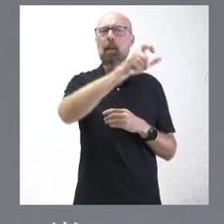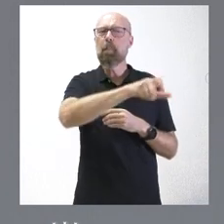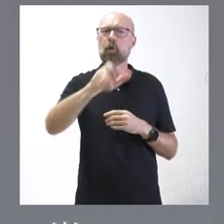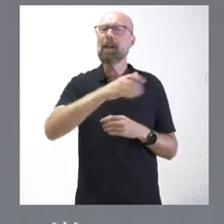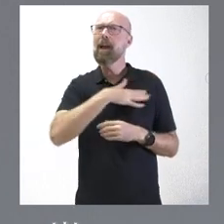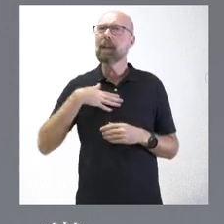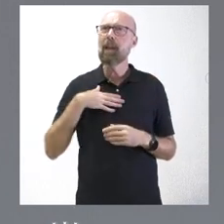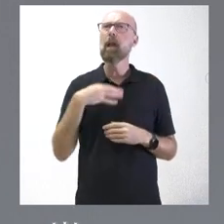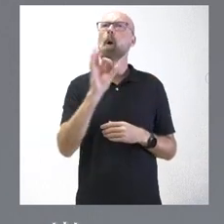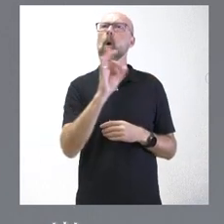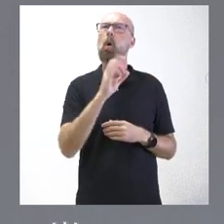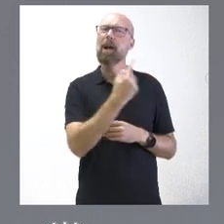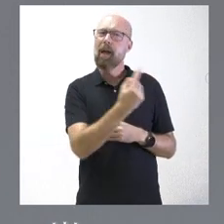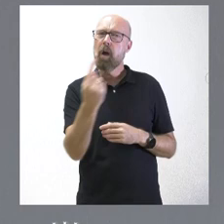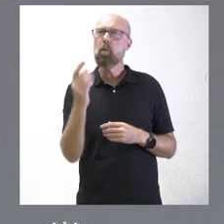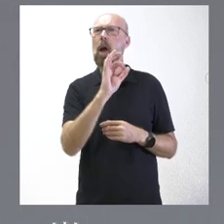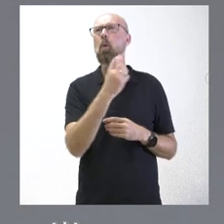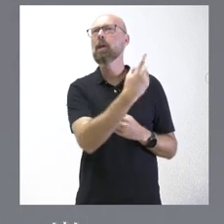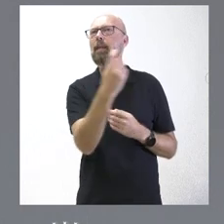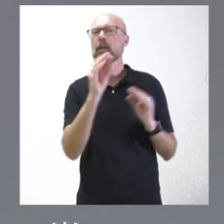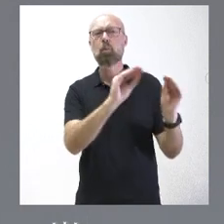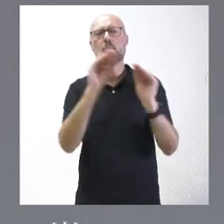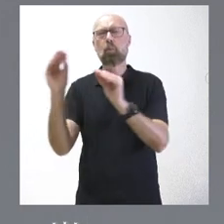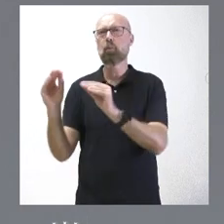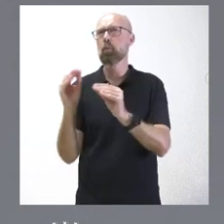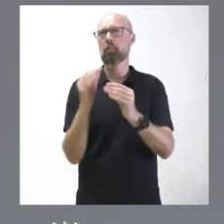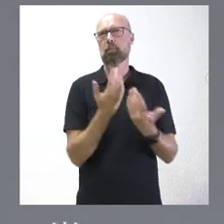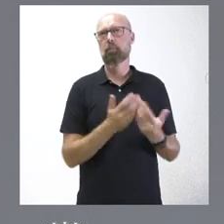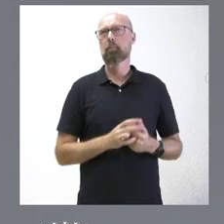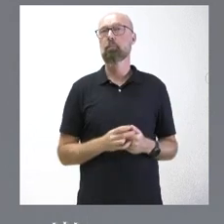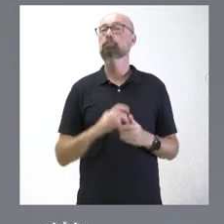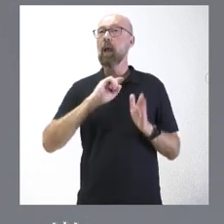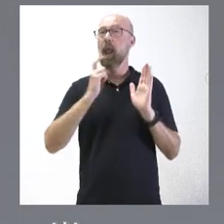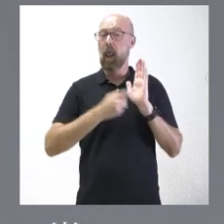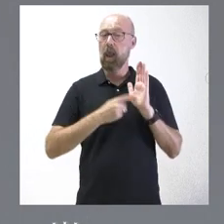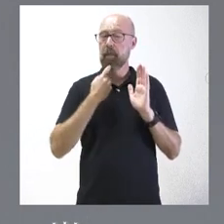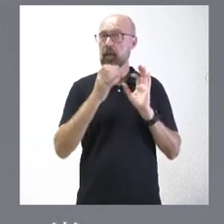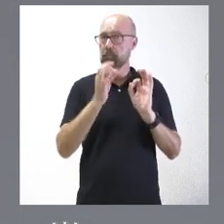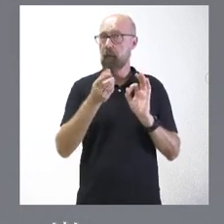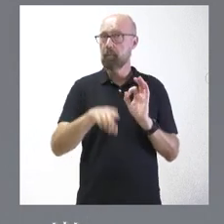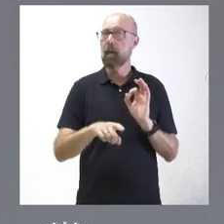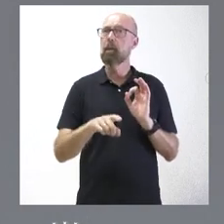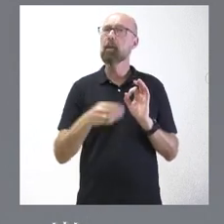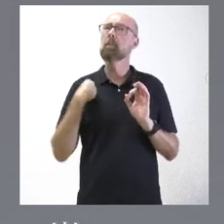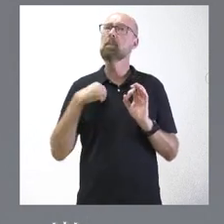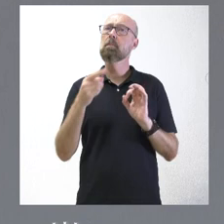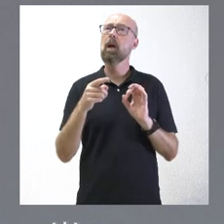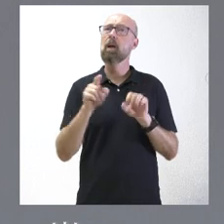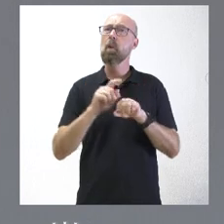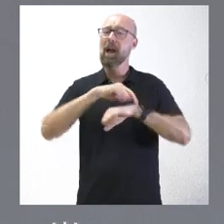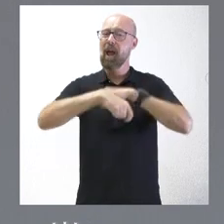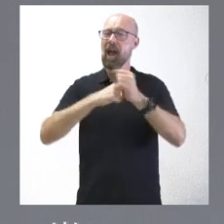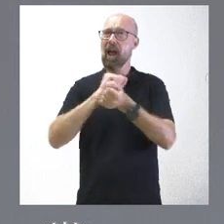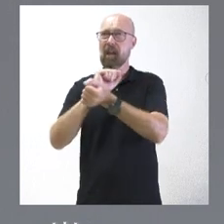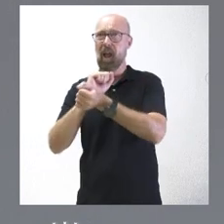de las personas necesita la ley contempla la eliminación de las sujeciones tanto